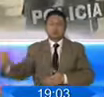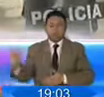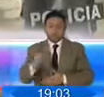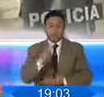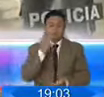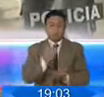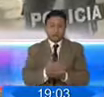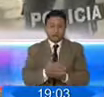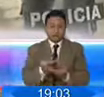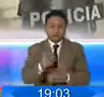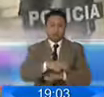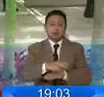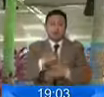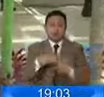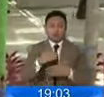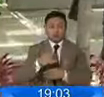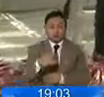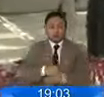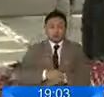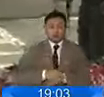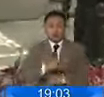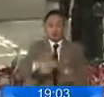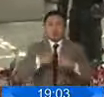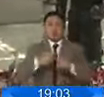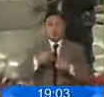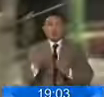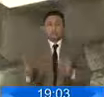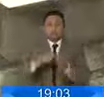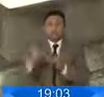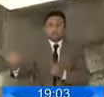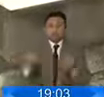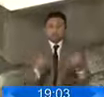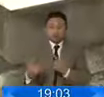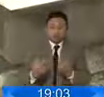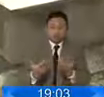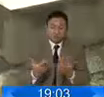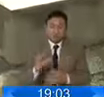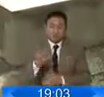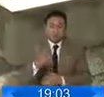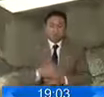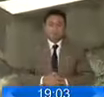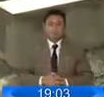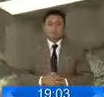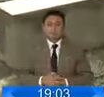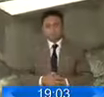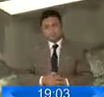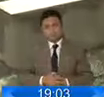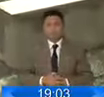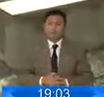Fiscalía no ha determinado aún ni día ni fecha para que esta diligencia se pueda realizar. Informó Javier Gallo.